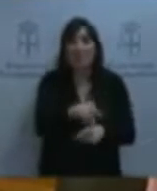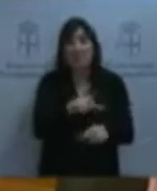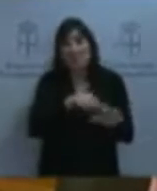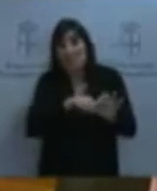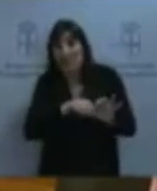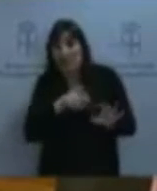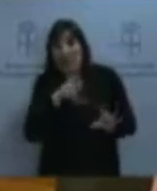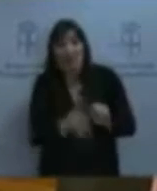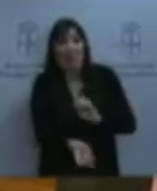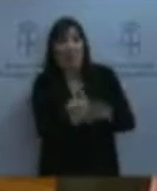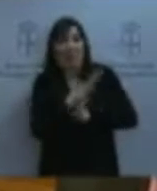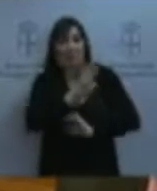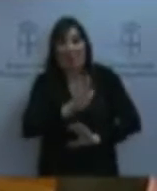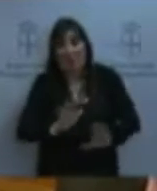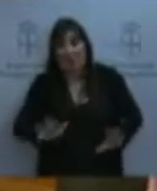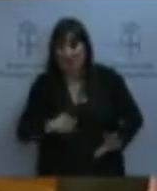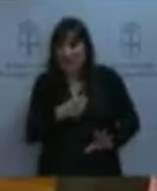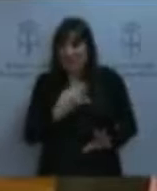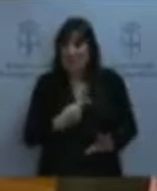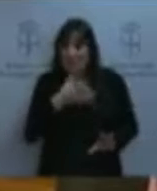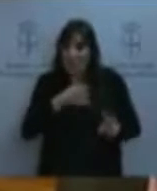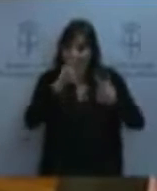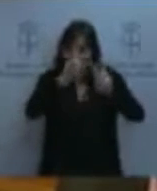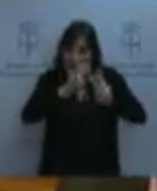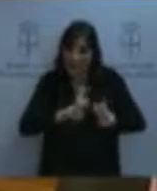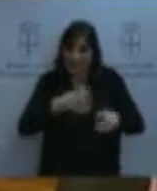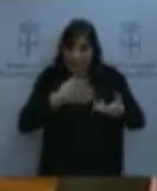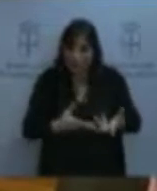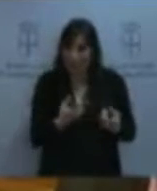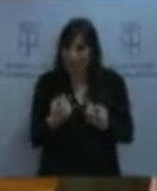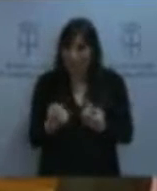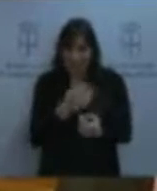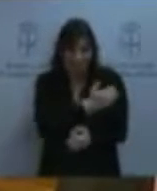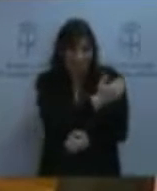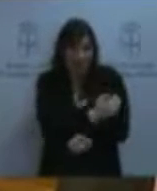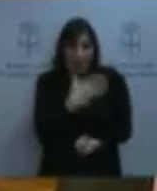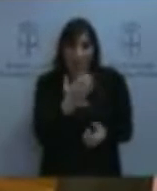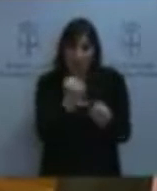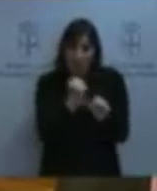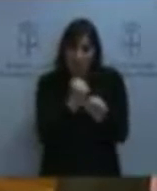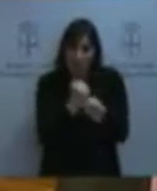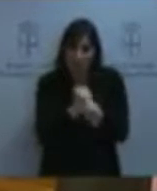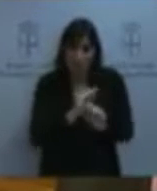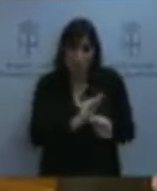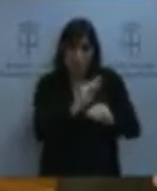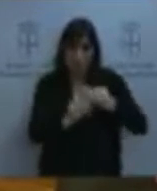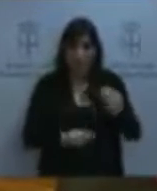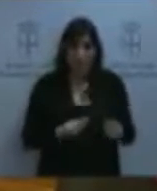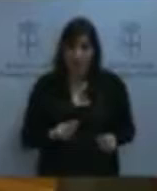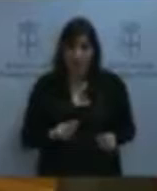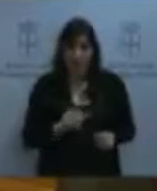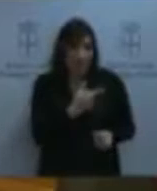investigador actual para poder llevar a cabo sus trabajos. Su lentitud en reaccionar nos